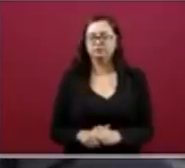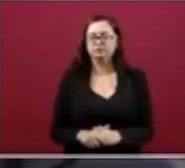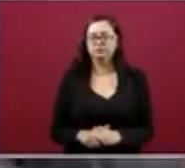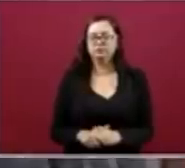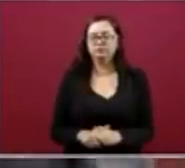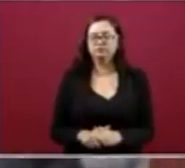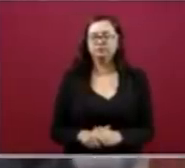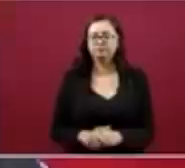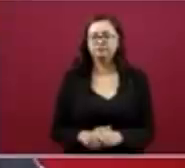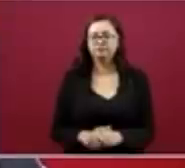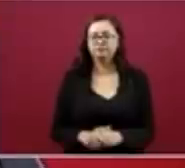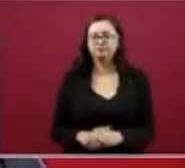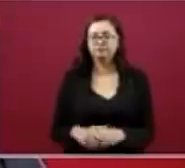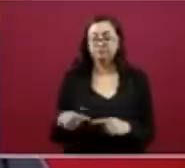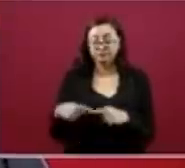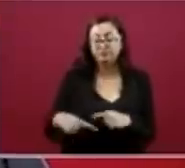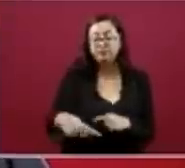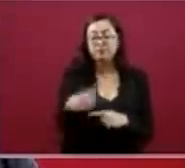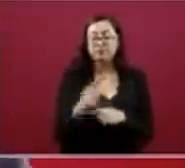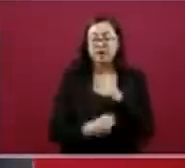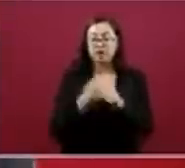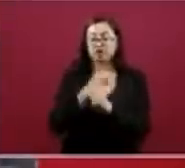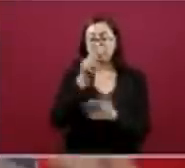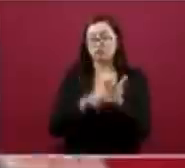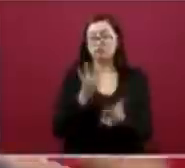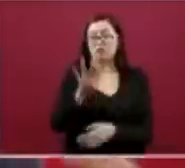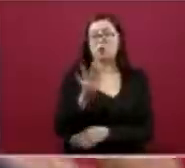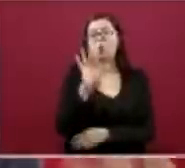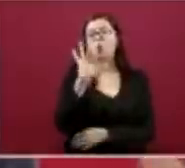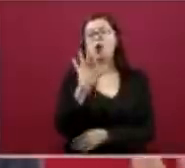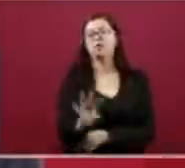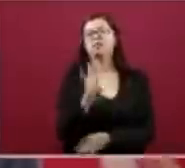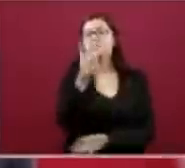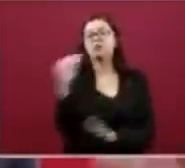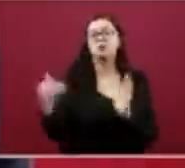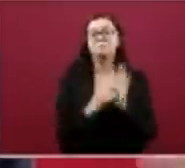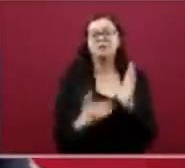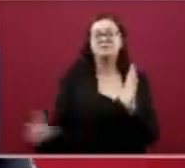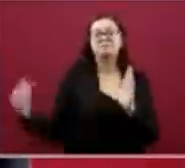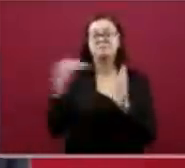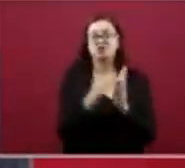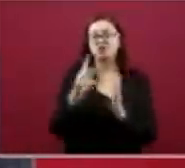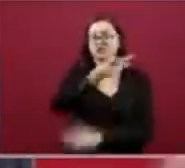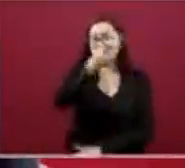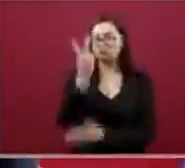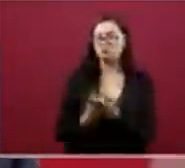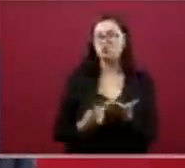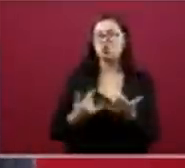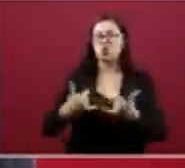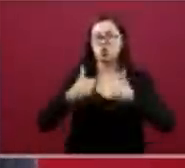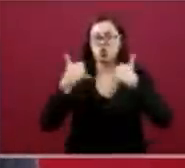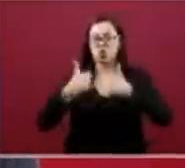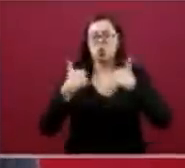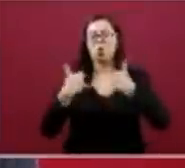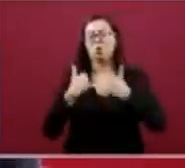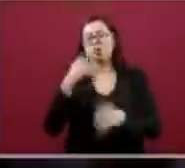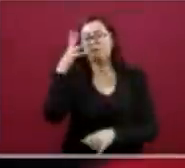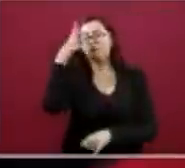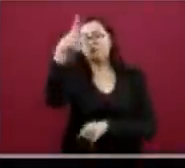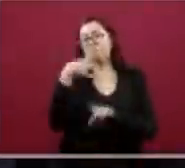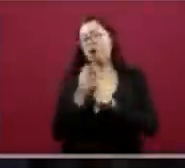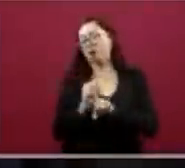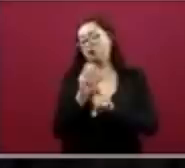Este año se autorizaron 44 mil millones de pesos para ese programa, Jóvenes Construyendo el Futuro. Y